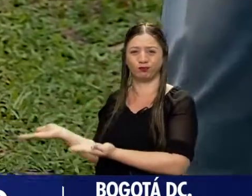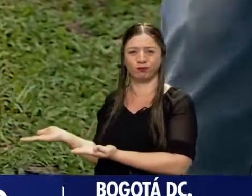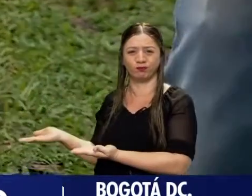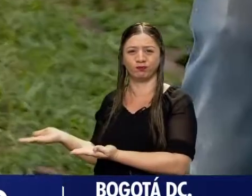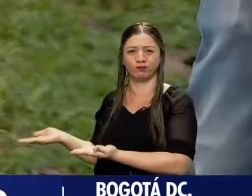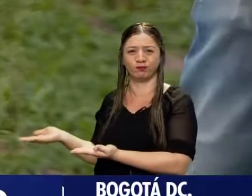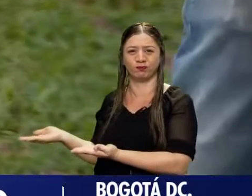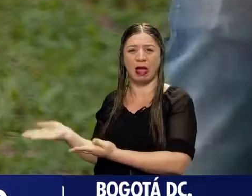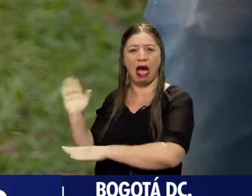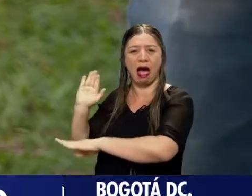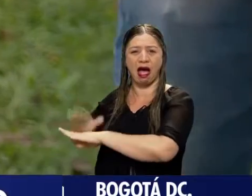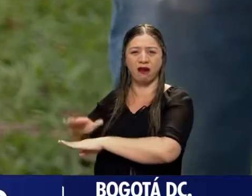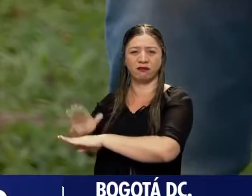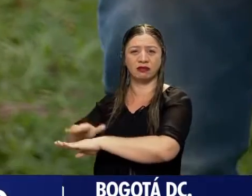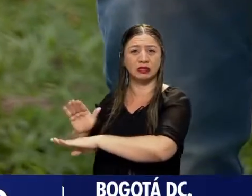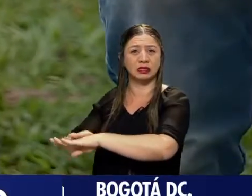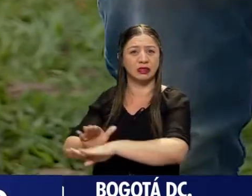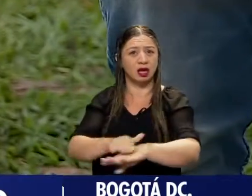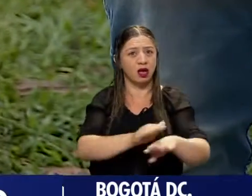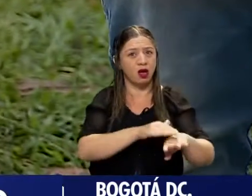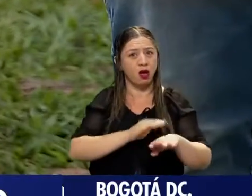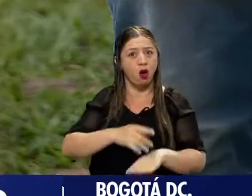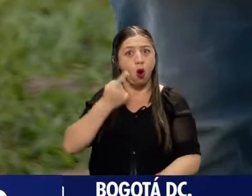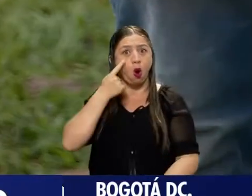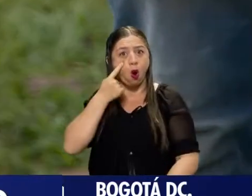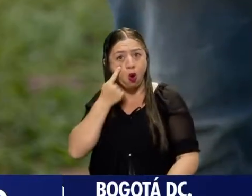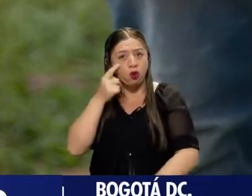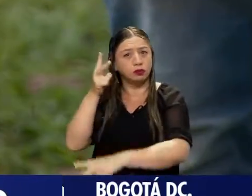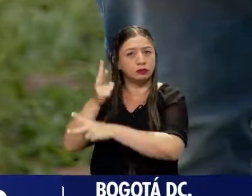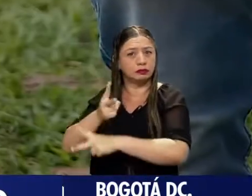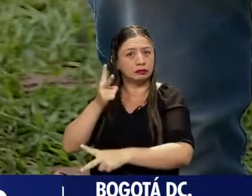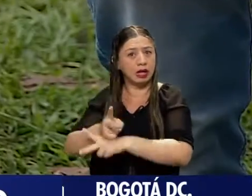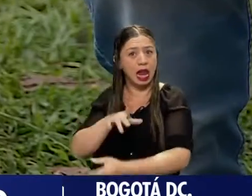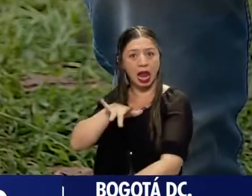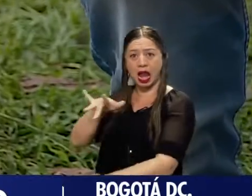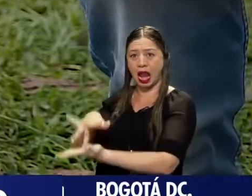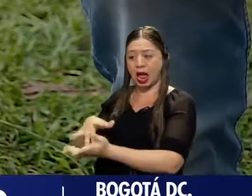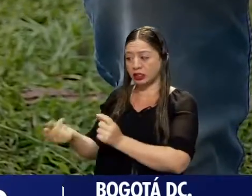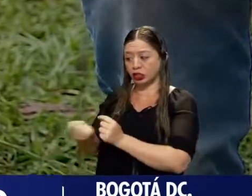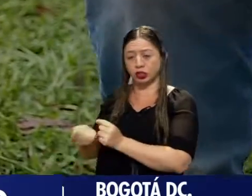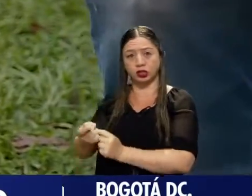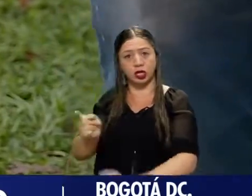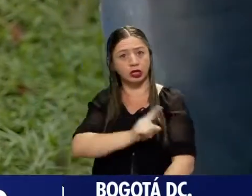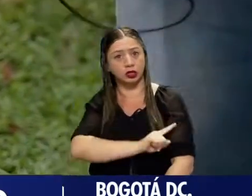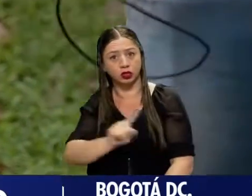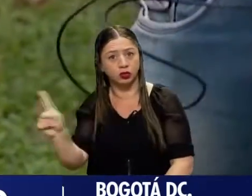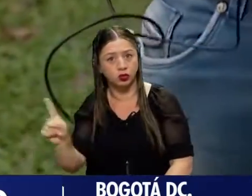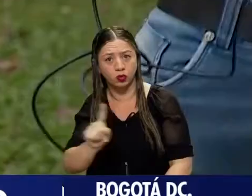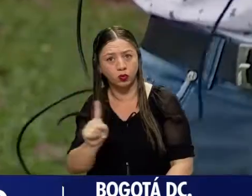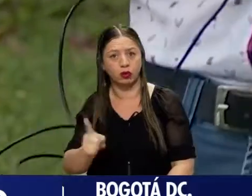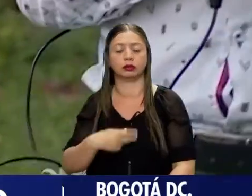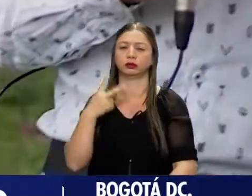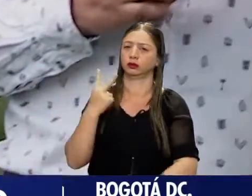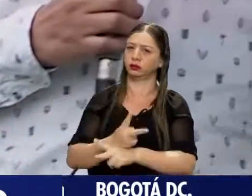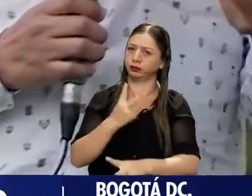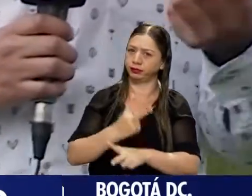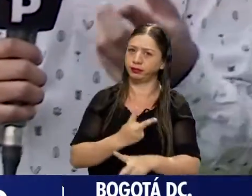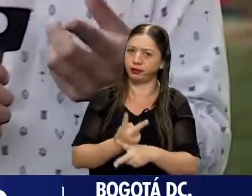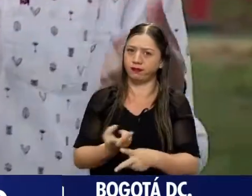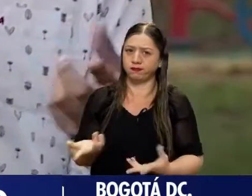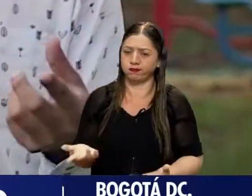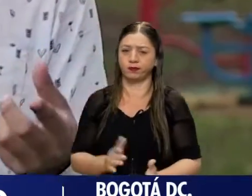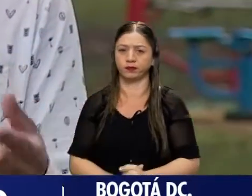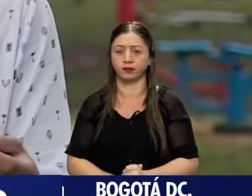como una señal de alarma para que no se acerque nada este postre pues que genera precisamente este riesgo mientras